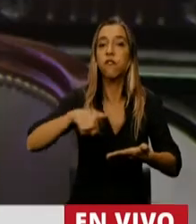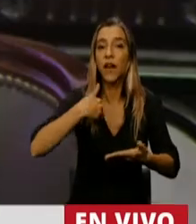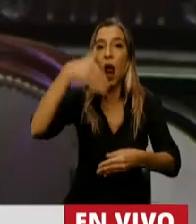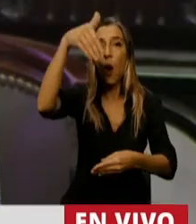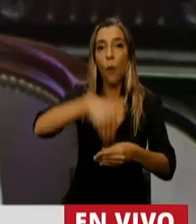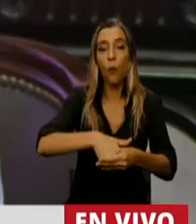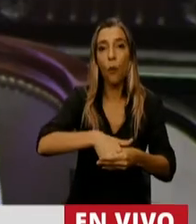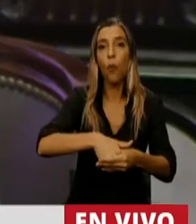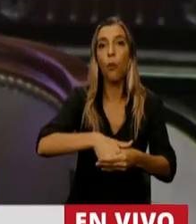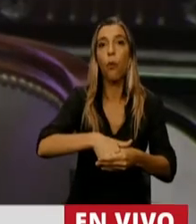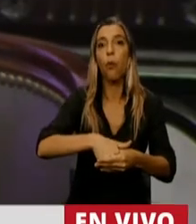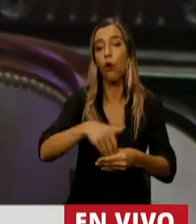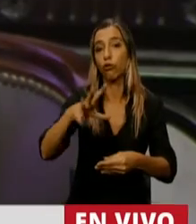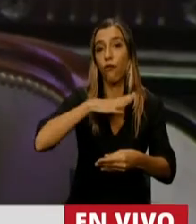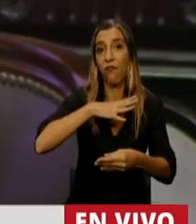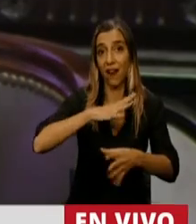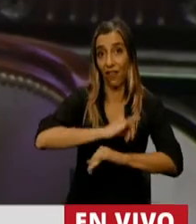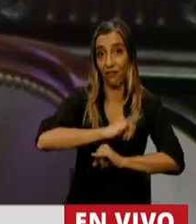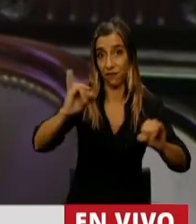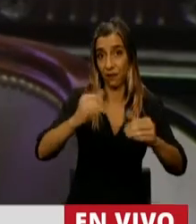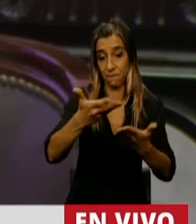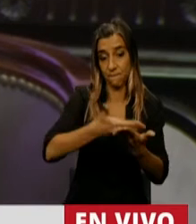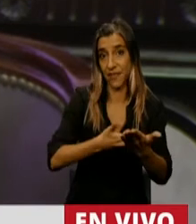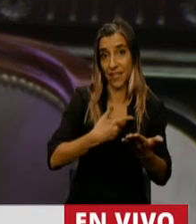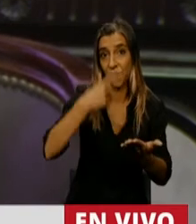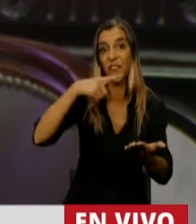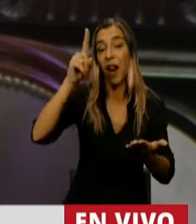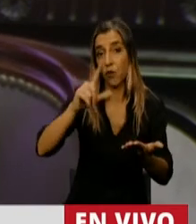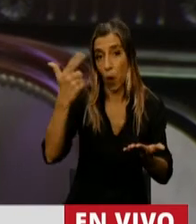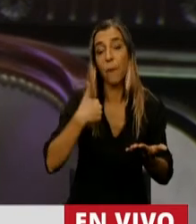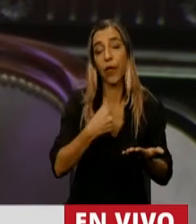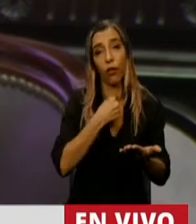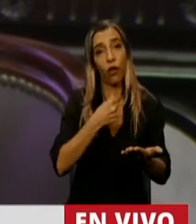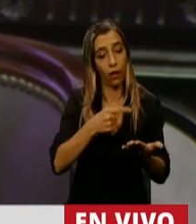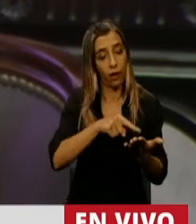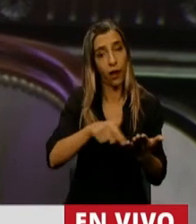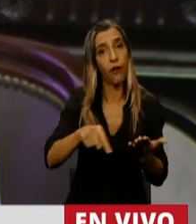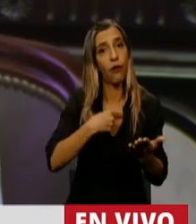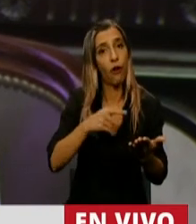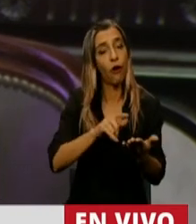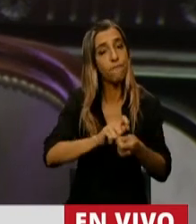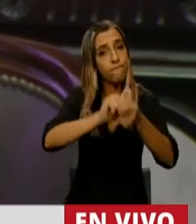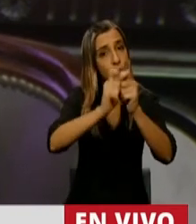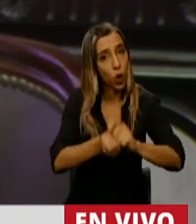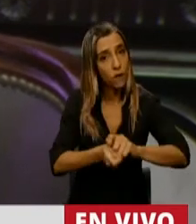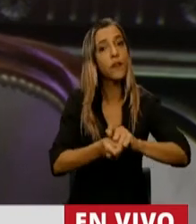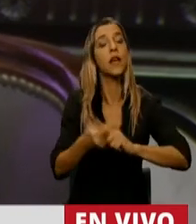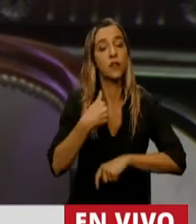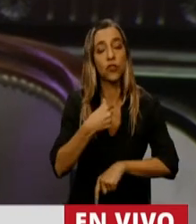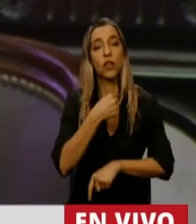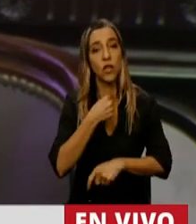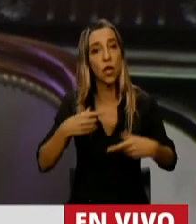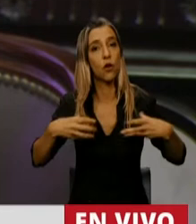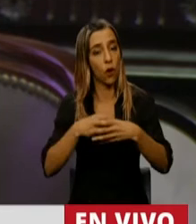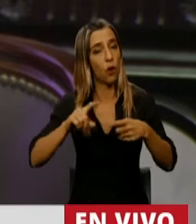que porque se están haciendo cambios, pero esto sí para mí, si no se modifica, va, o por lo menos yo voy a tratar de que mi bloque modifique